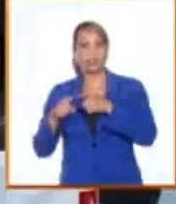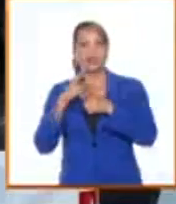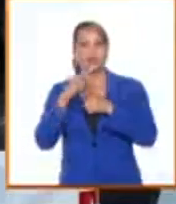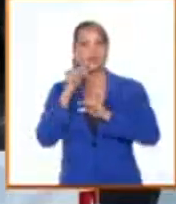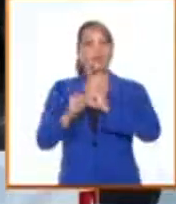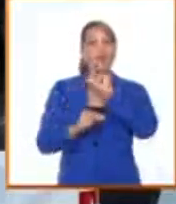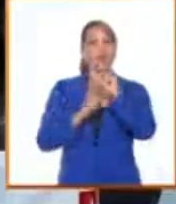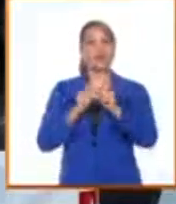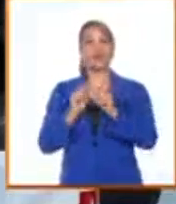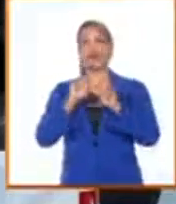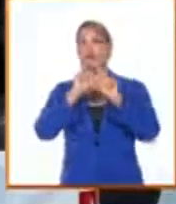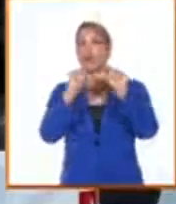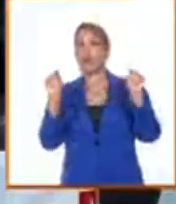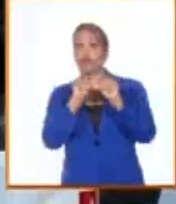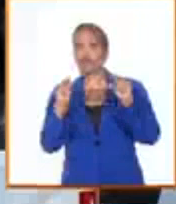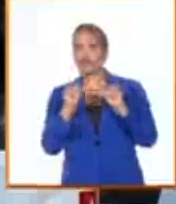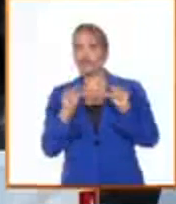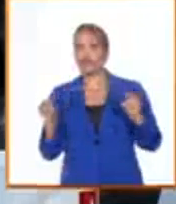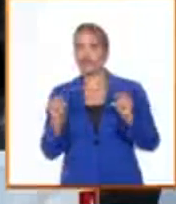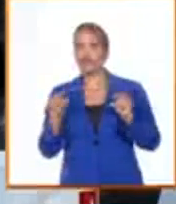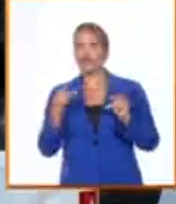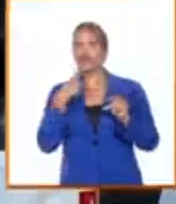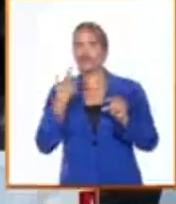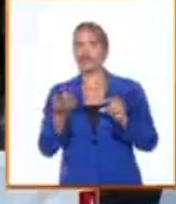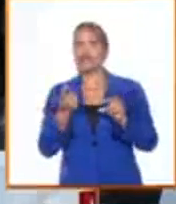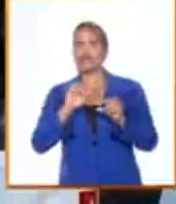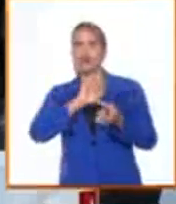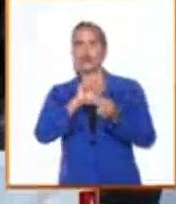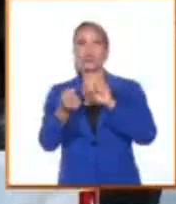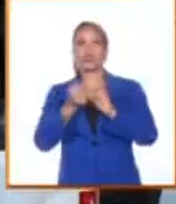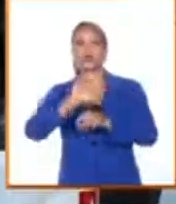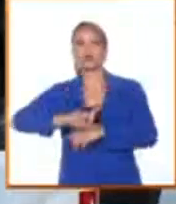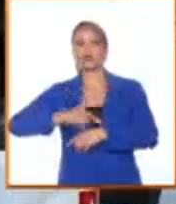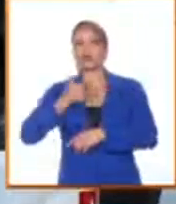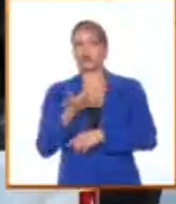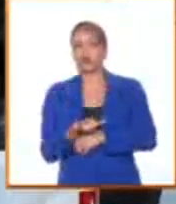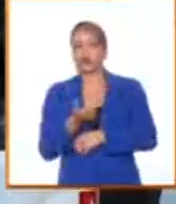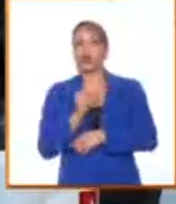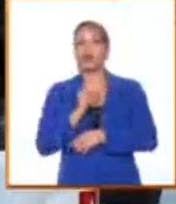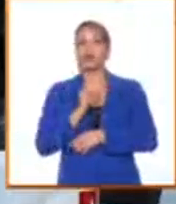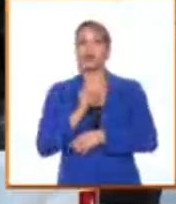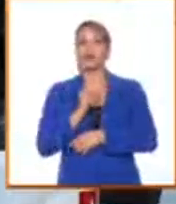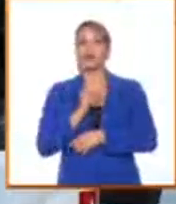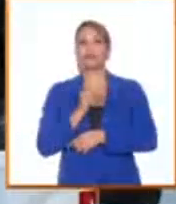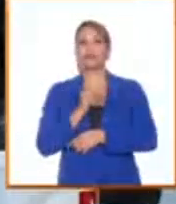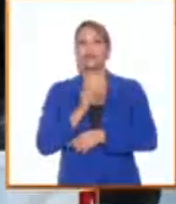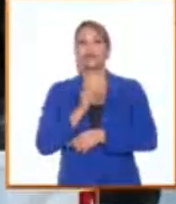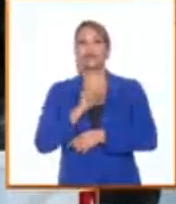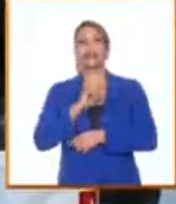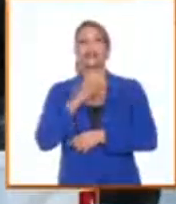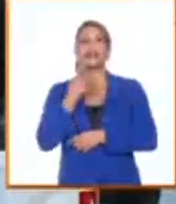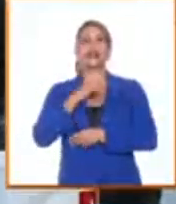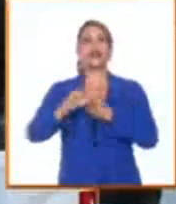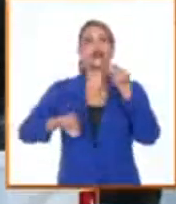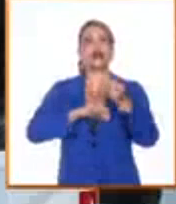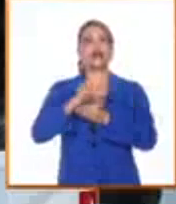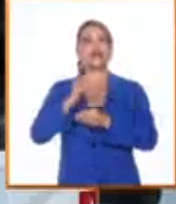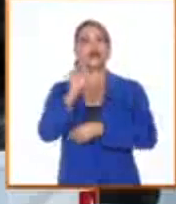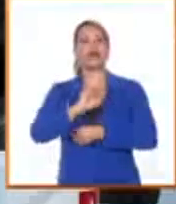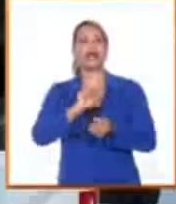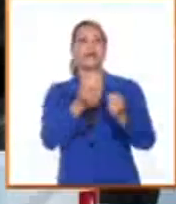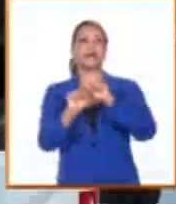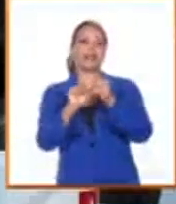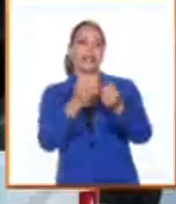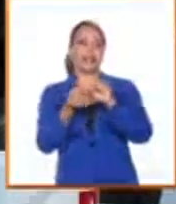fomentando conceptos y matrices simbólicas de colonización cultural, de restauración capitalista, donde prácticamente se